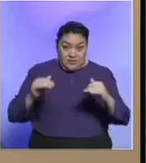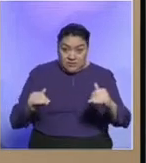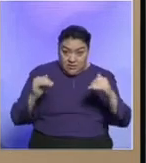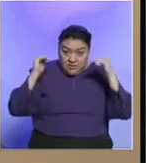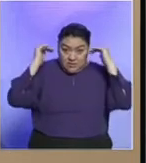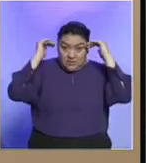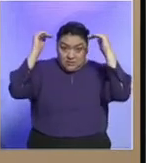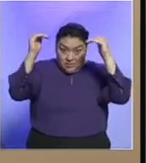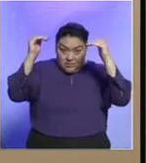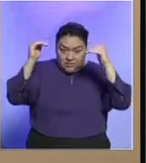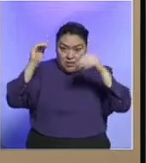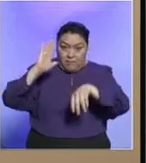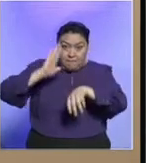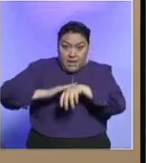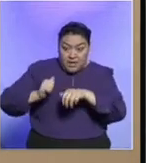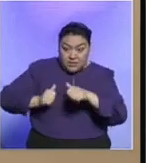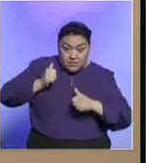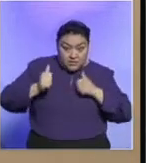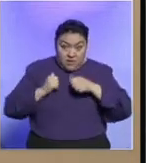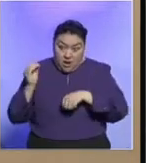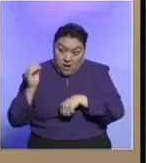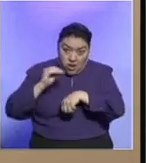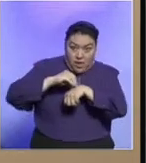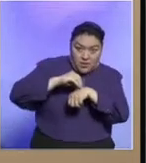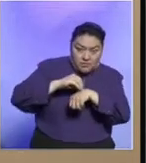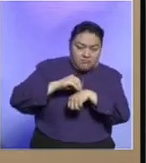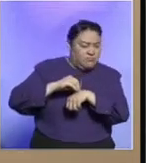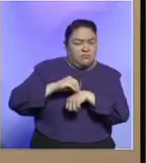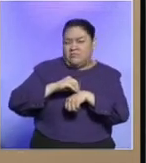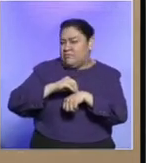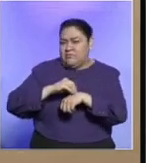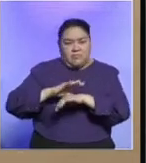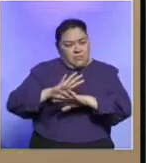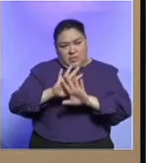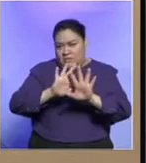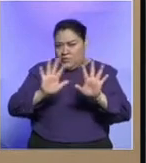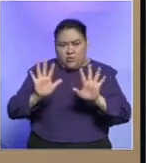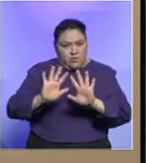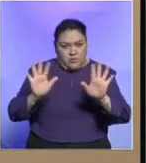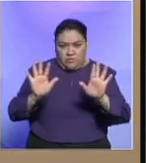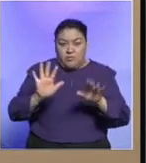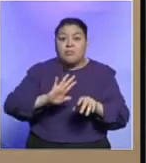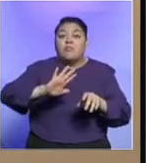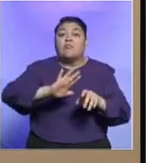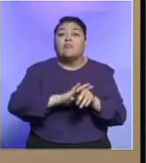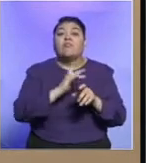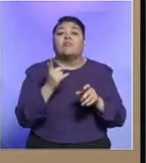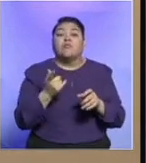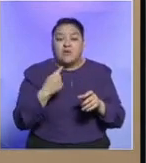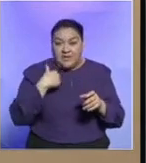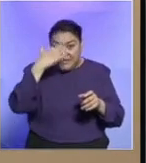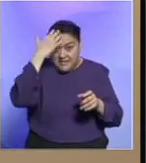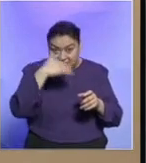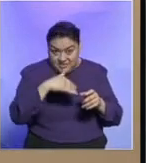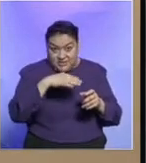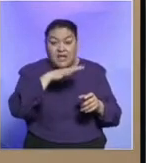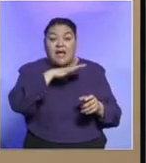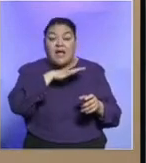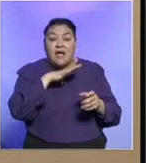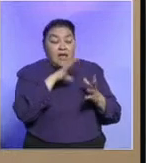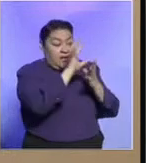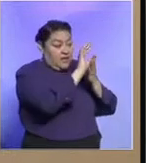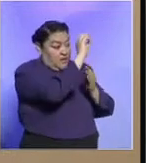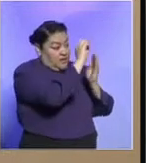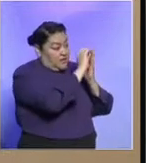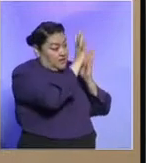esté excediendo sus funciones, pues justamente la esencia de la existencia